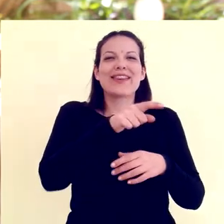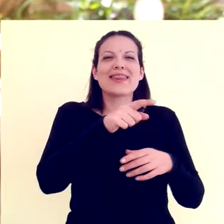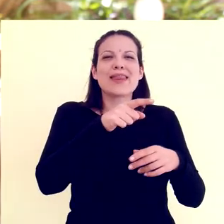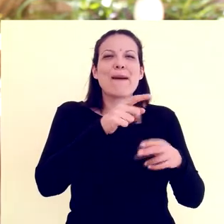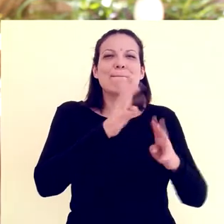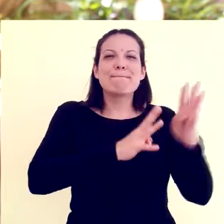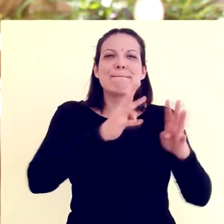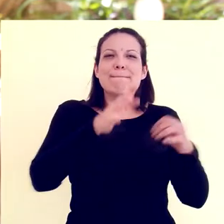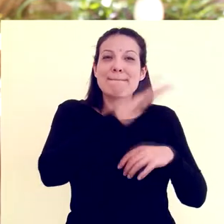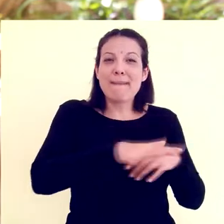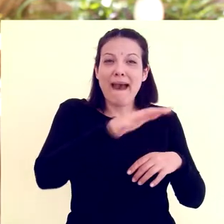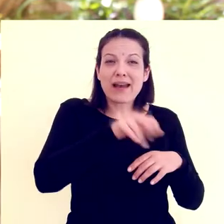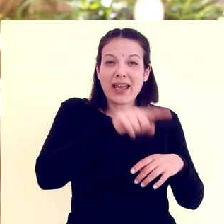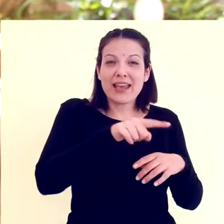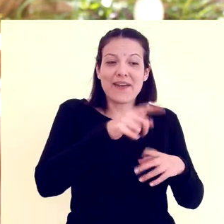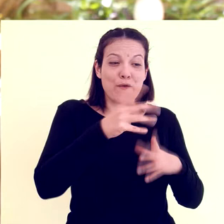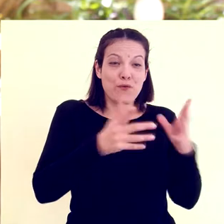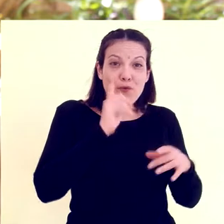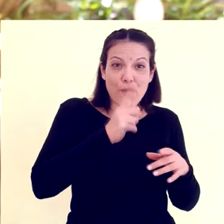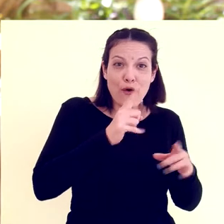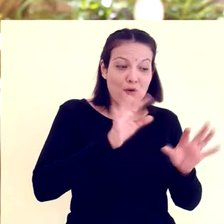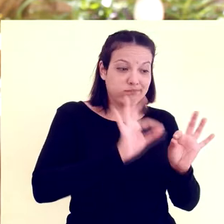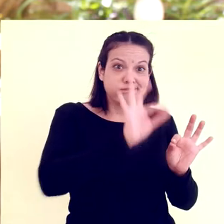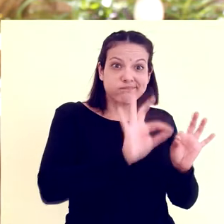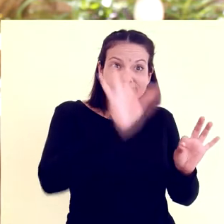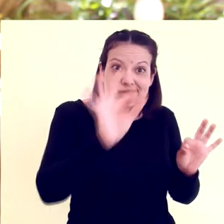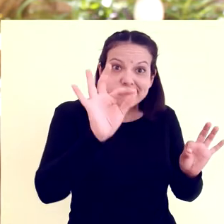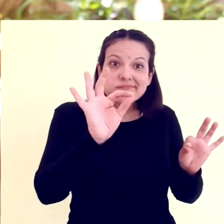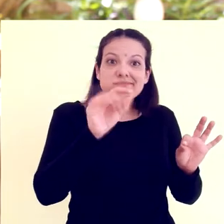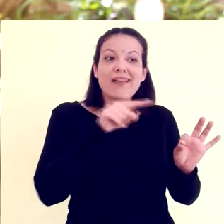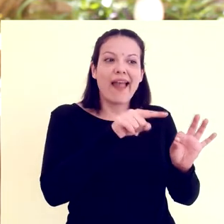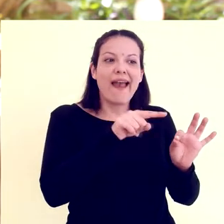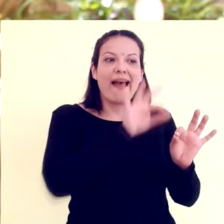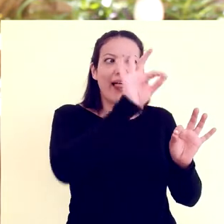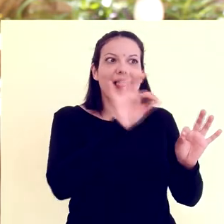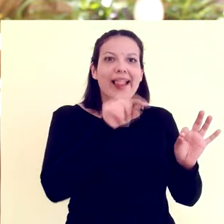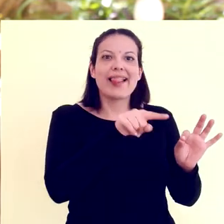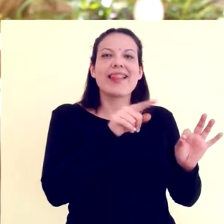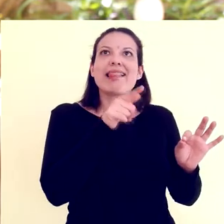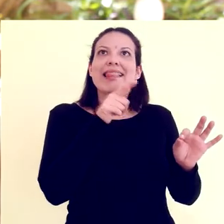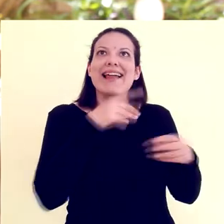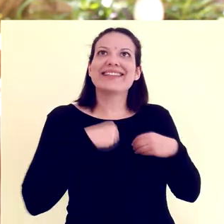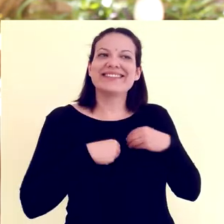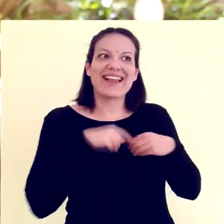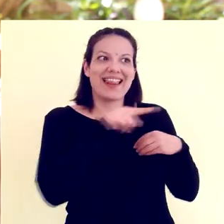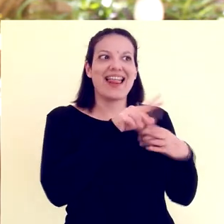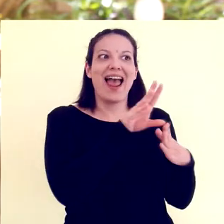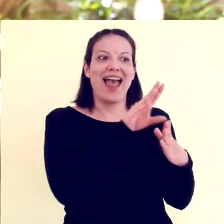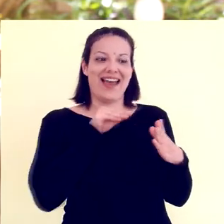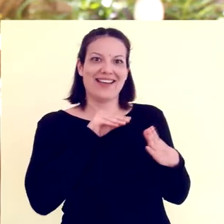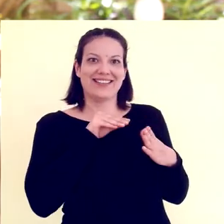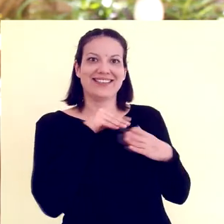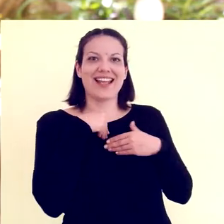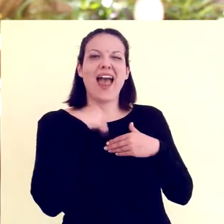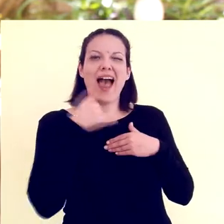los indicadores de incendio que hay en los parques nacionales, que, ¿no?, a mí me da la sensación, ¿no?, de que tengo como